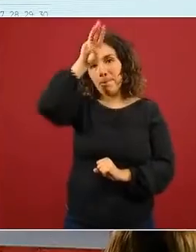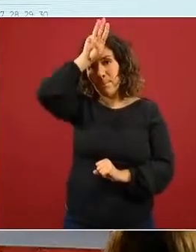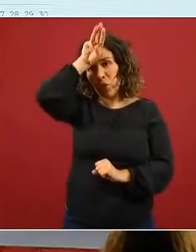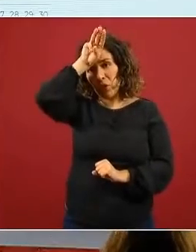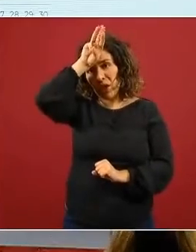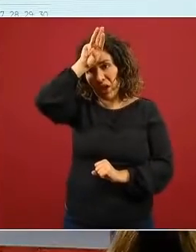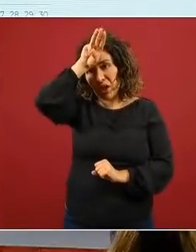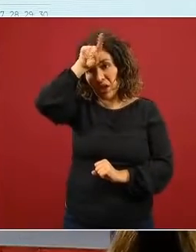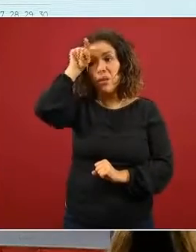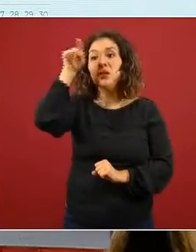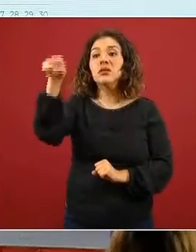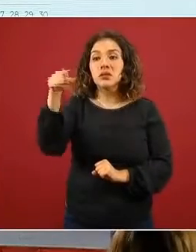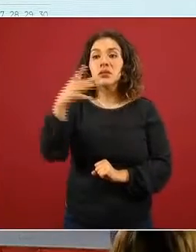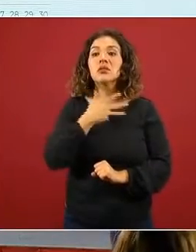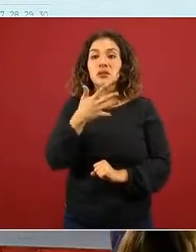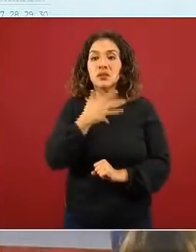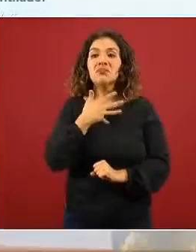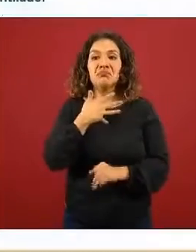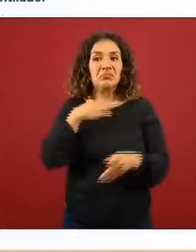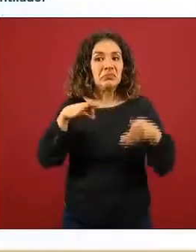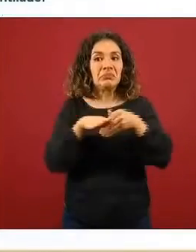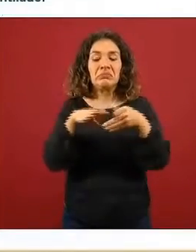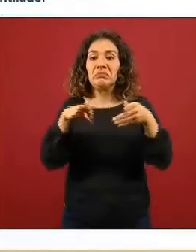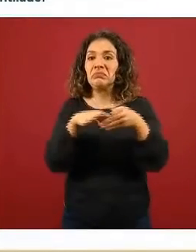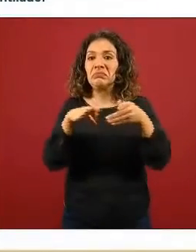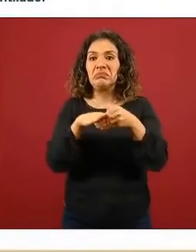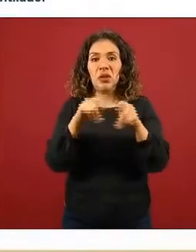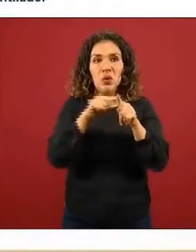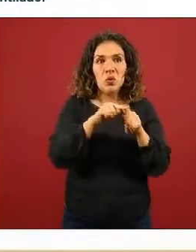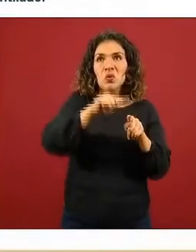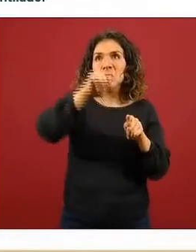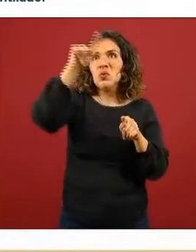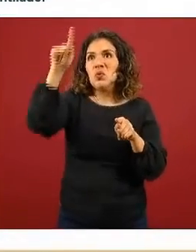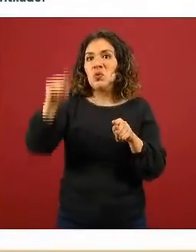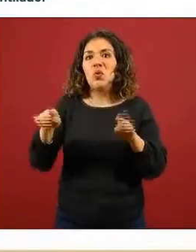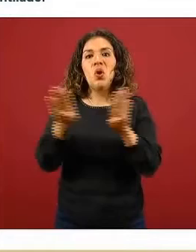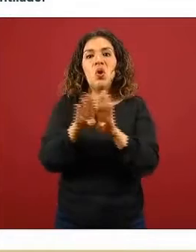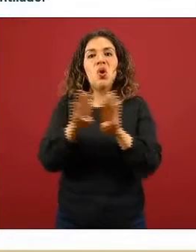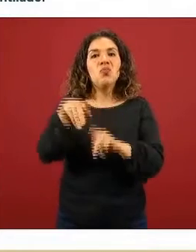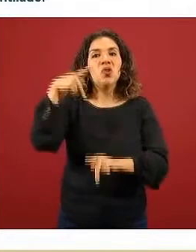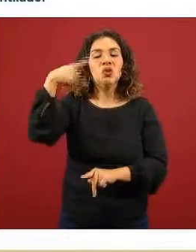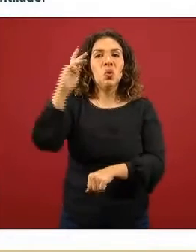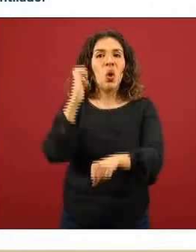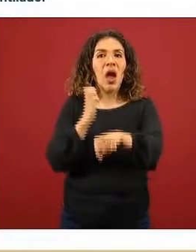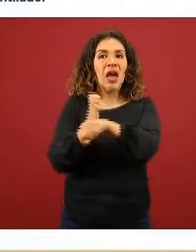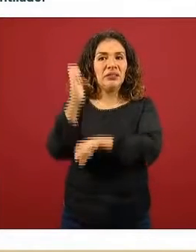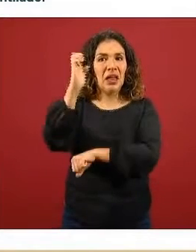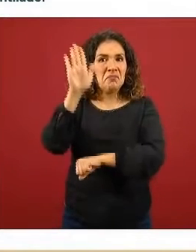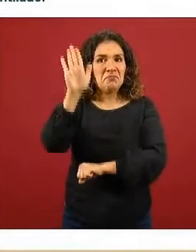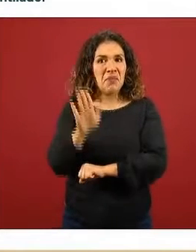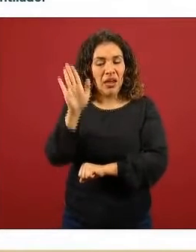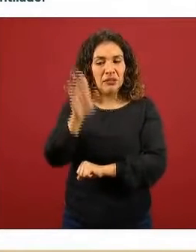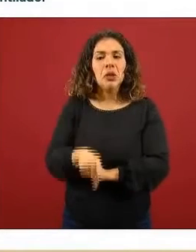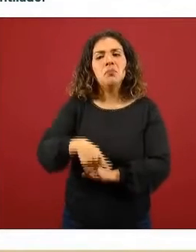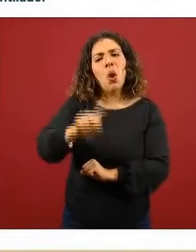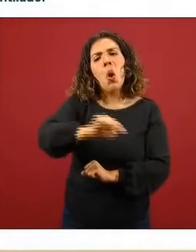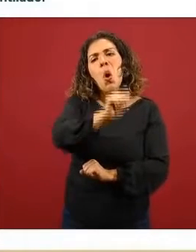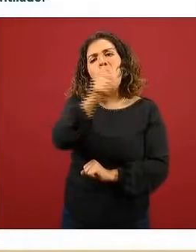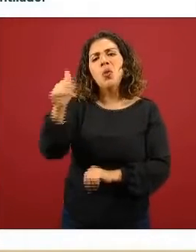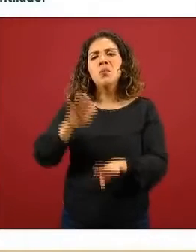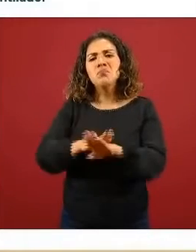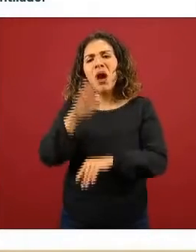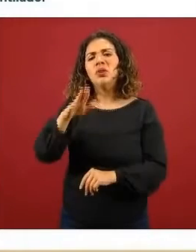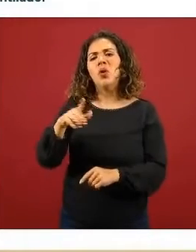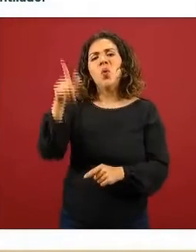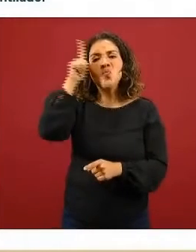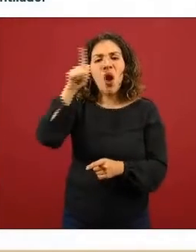Monterrey, que de hecho tiene prácticamente la figura del estado de Nuevo León, pero otros municipios como